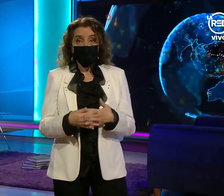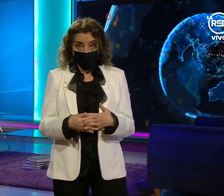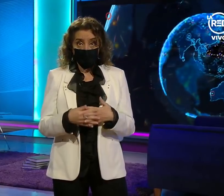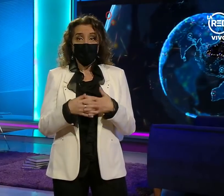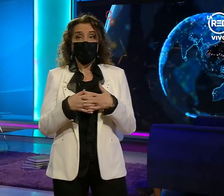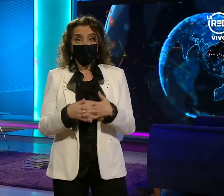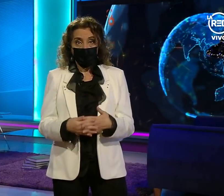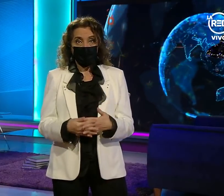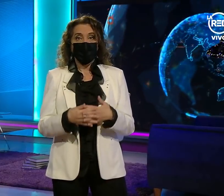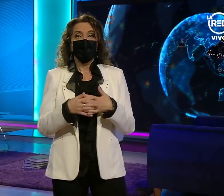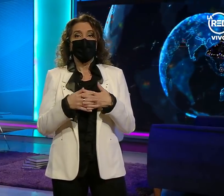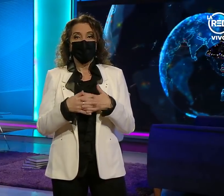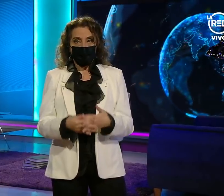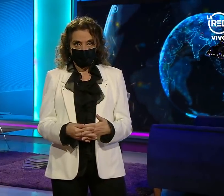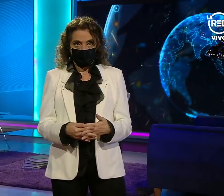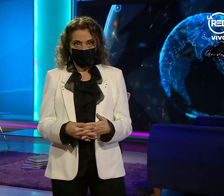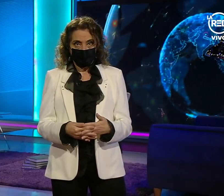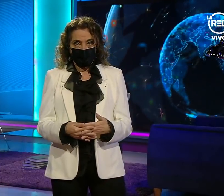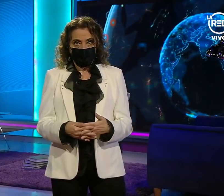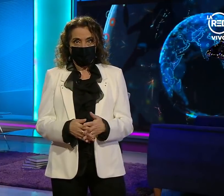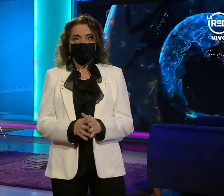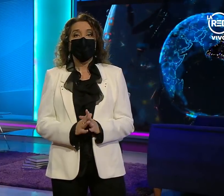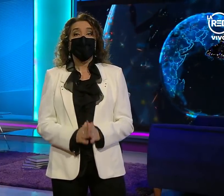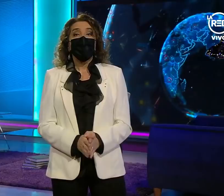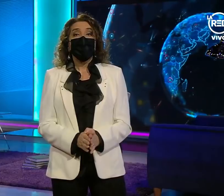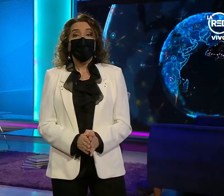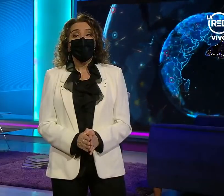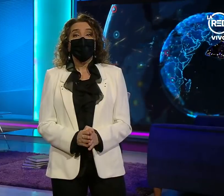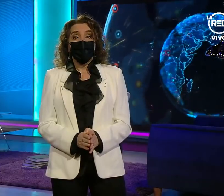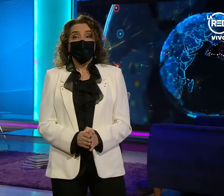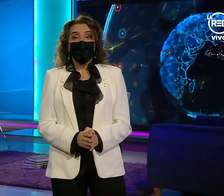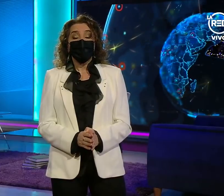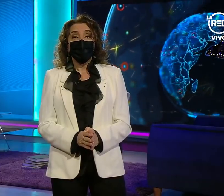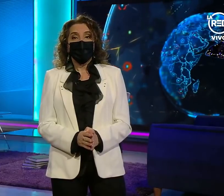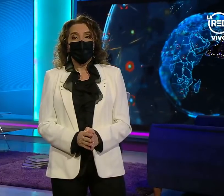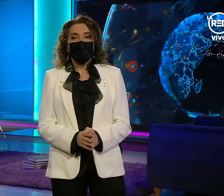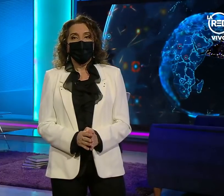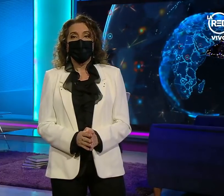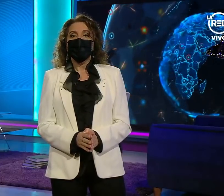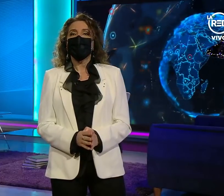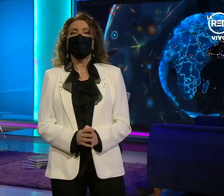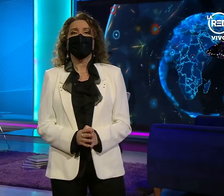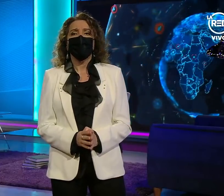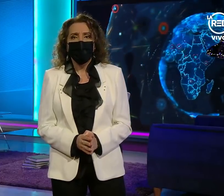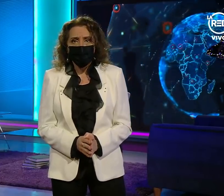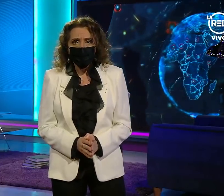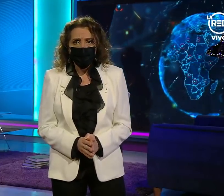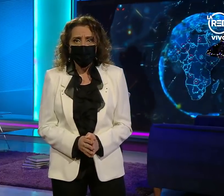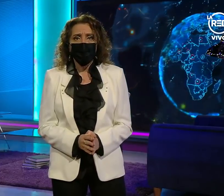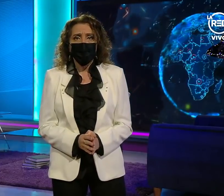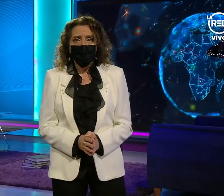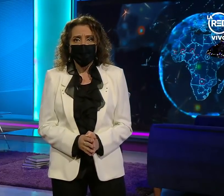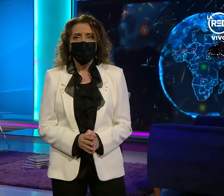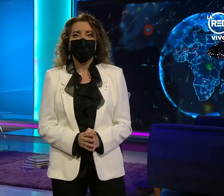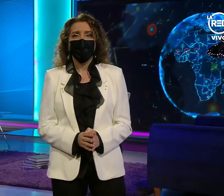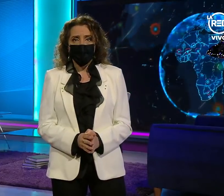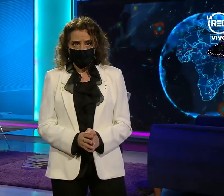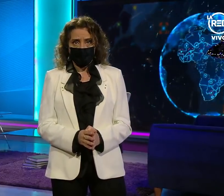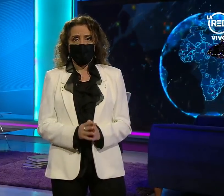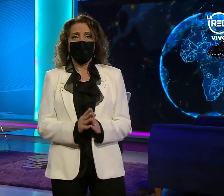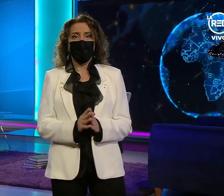justicia no habrá paz. Torpedear la convención constituyente es tan infame como